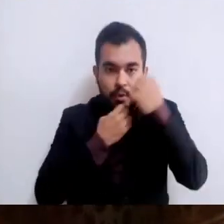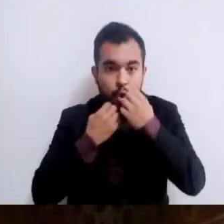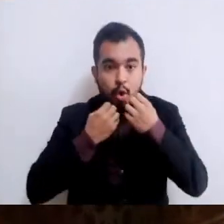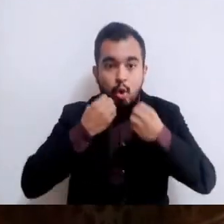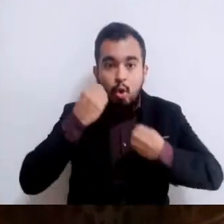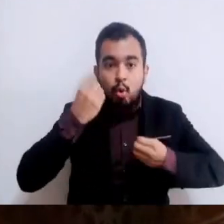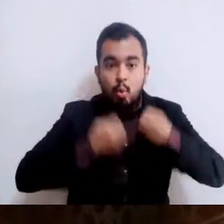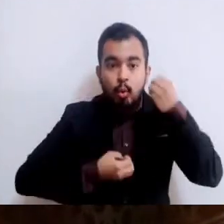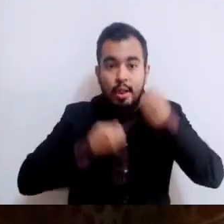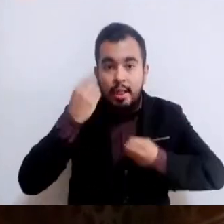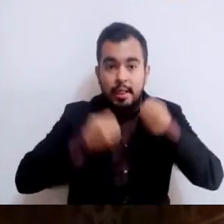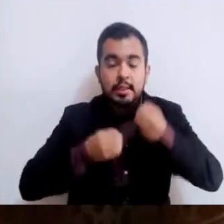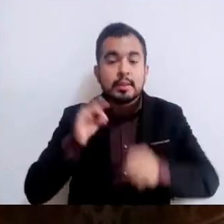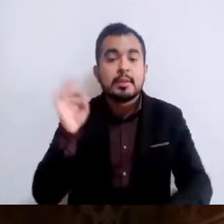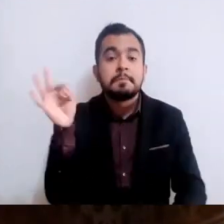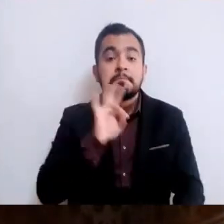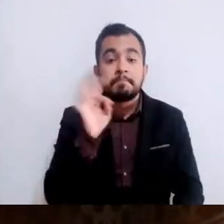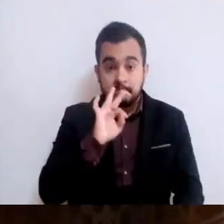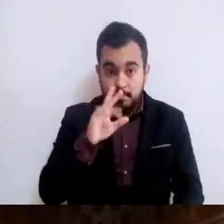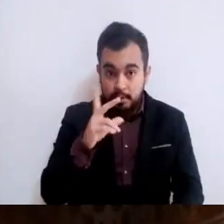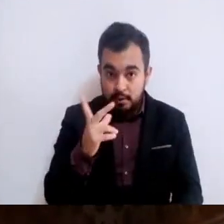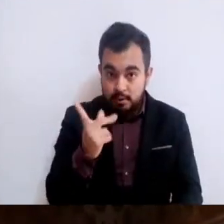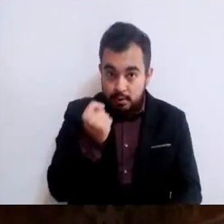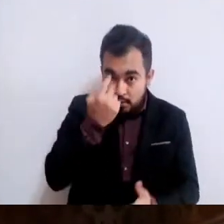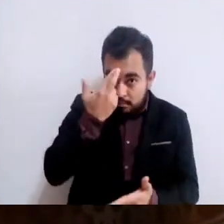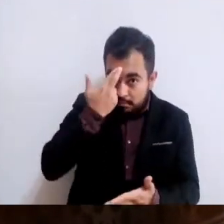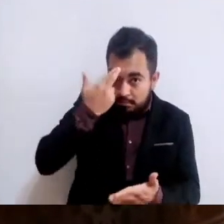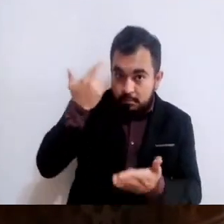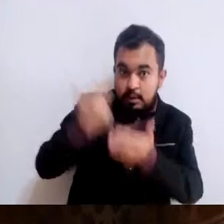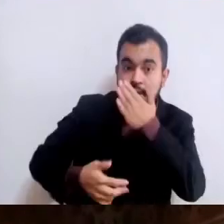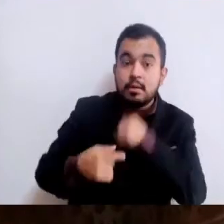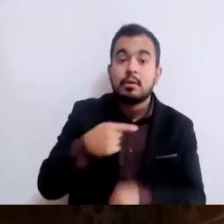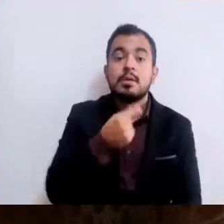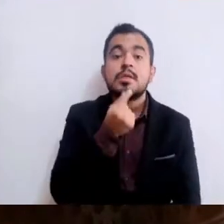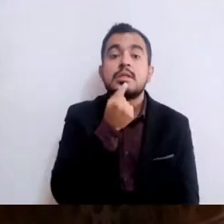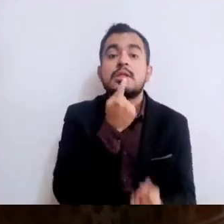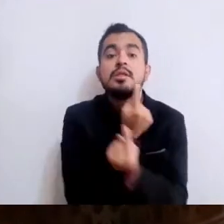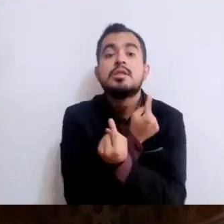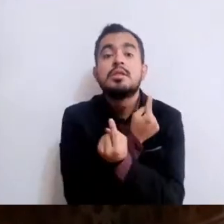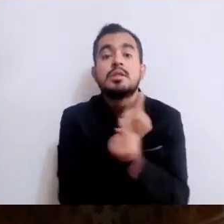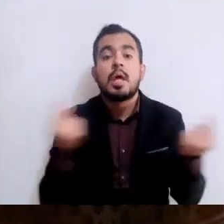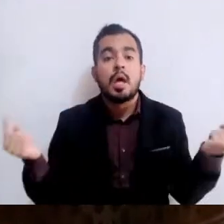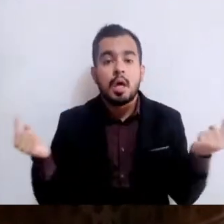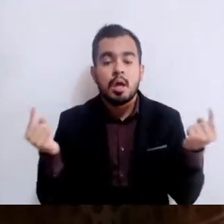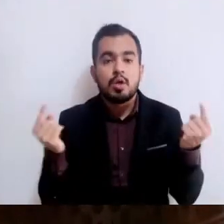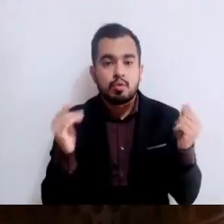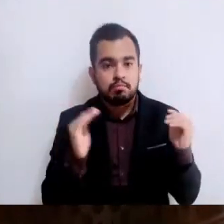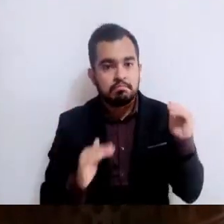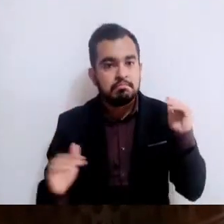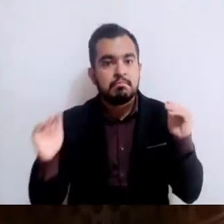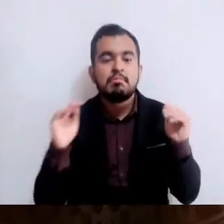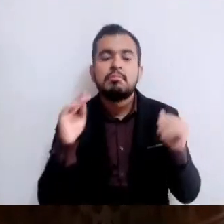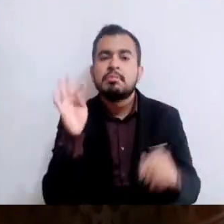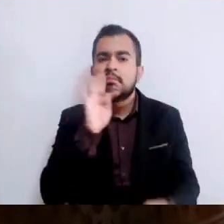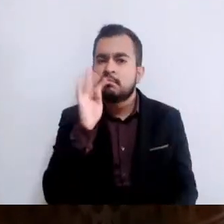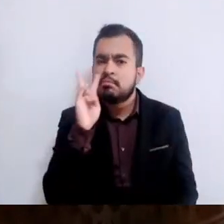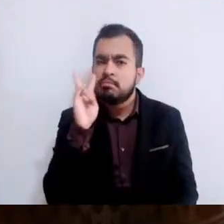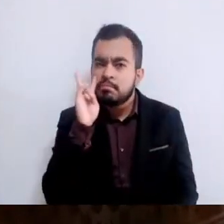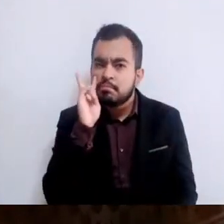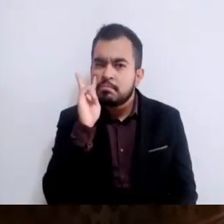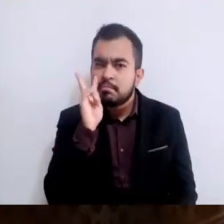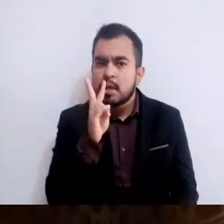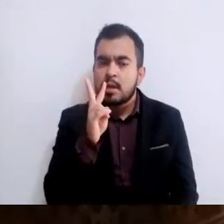casos donde se vulnere el interés superior de los niños. Cuando se presentan serios indicios de maltrato, de